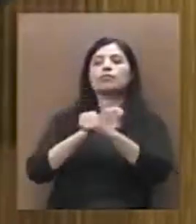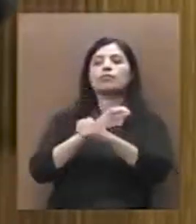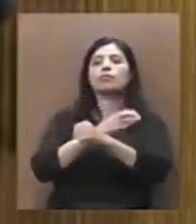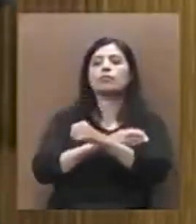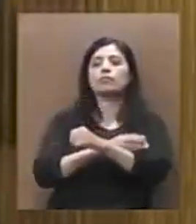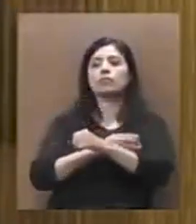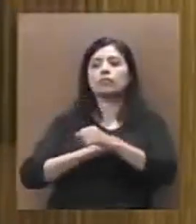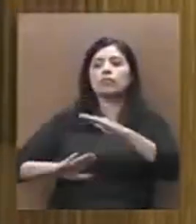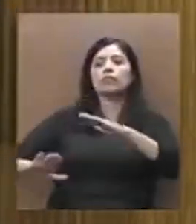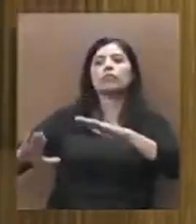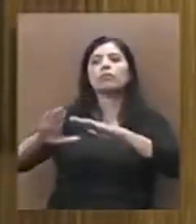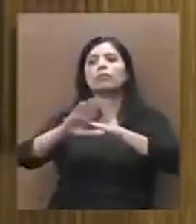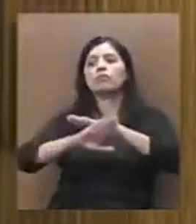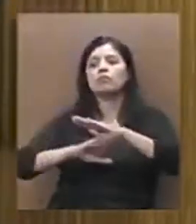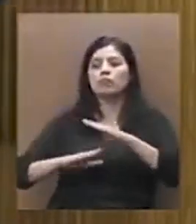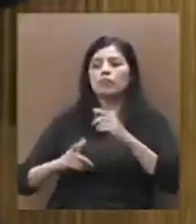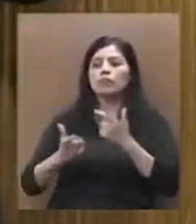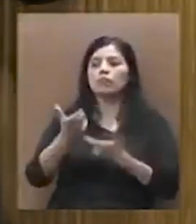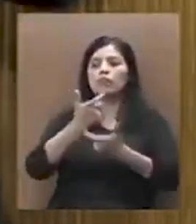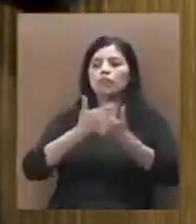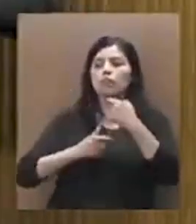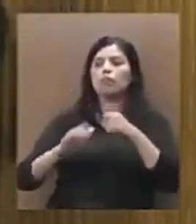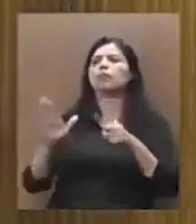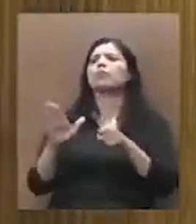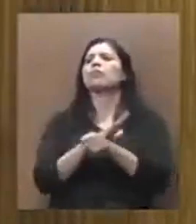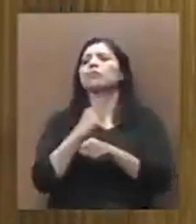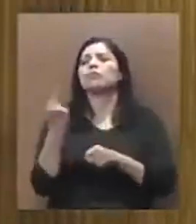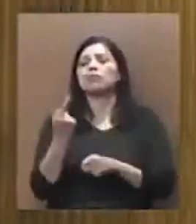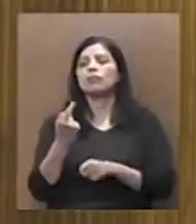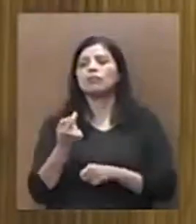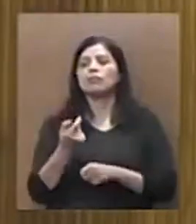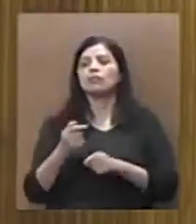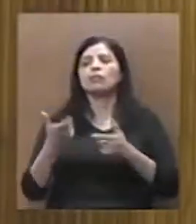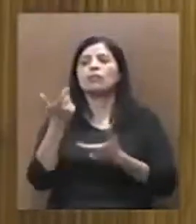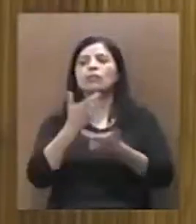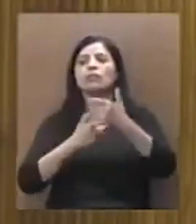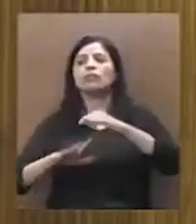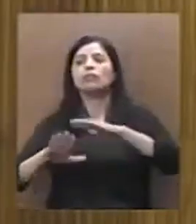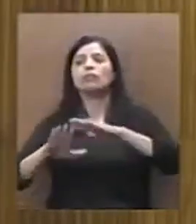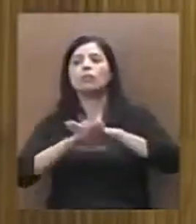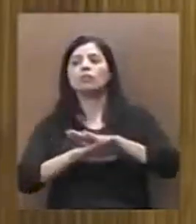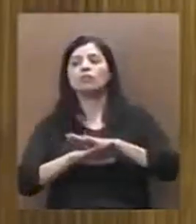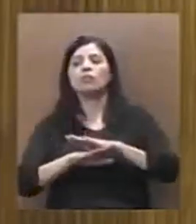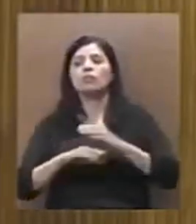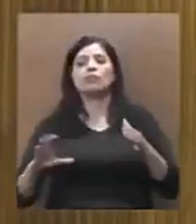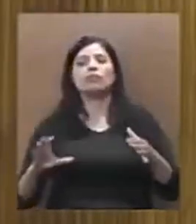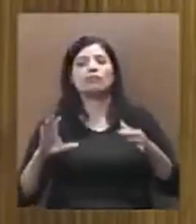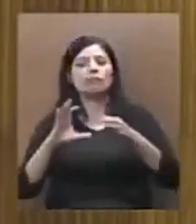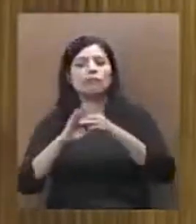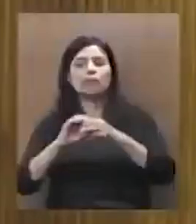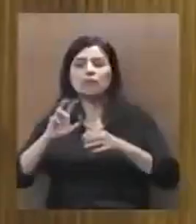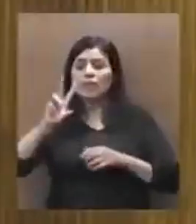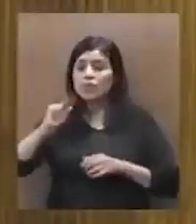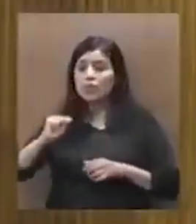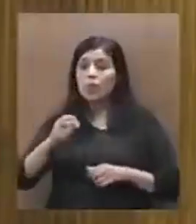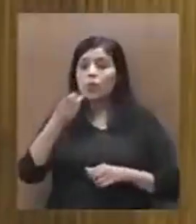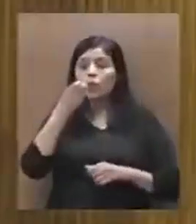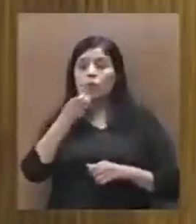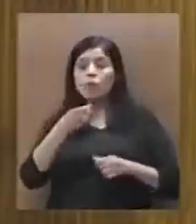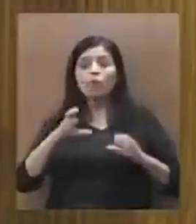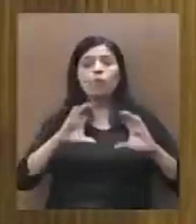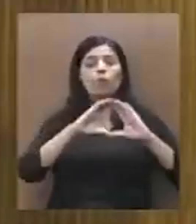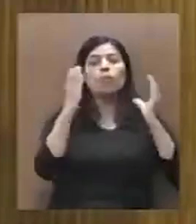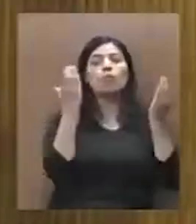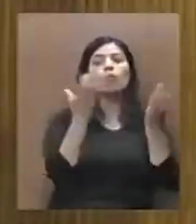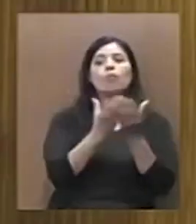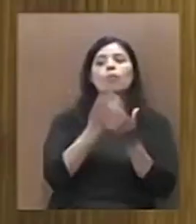suficiencia presupuestal saben por qué Por qué la suficiencia presupuestal no va de mano ahí por eso el congreso tiene una